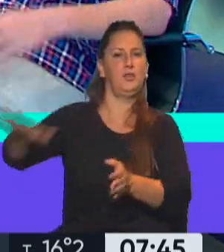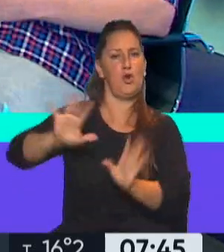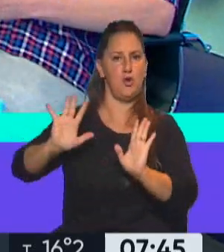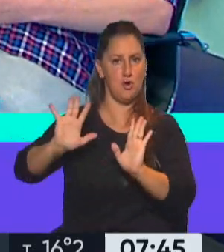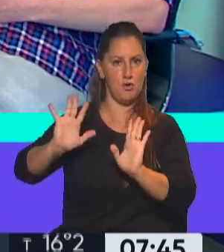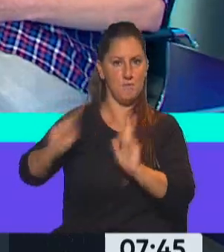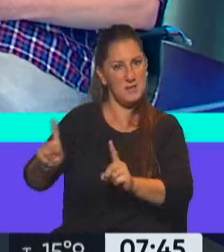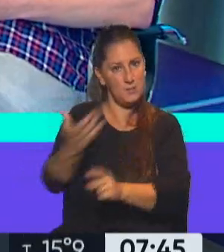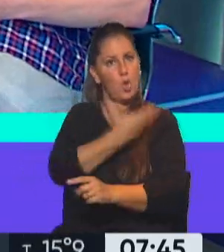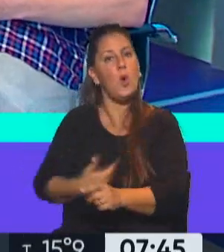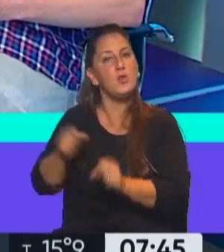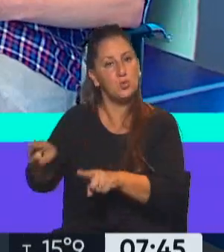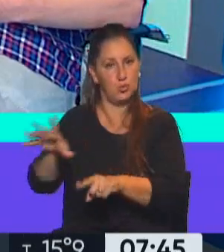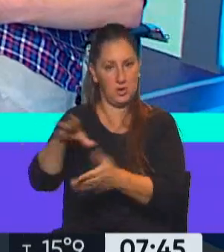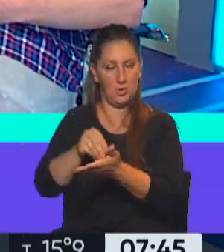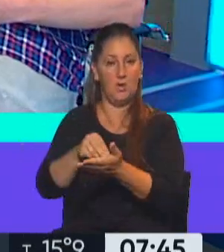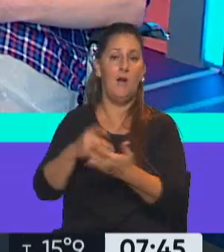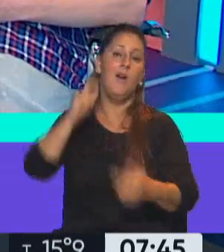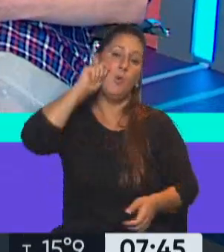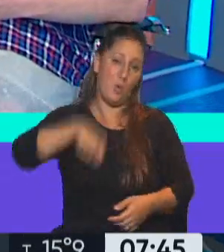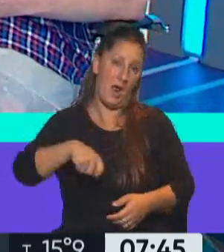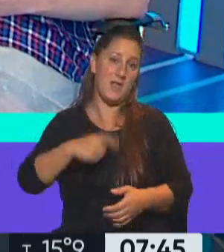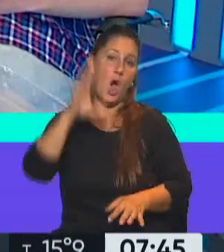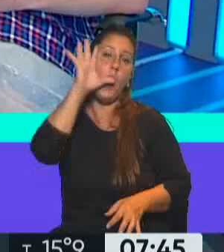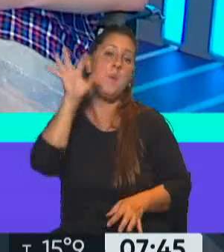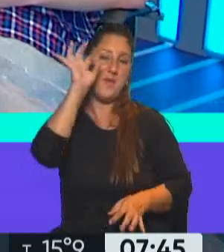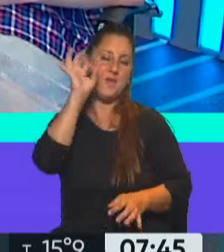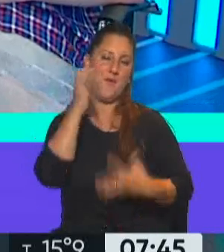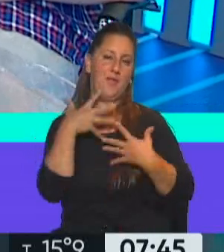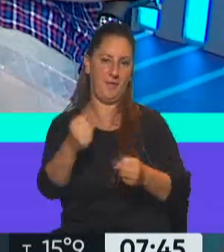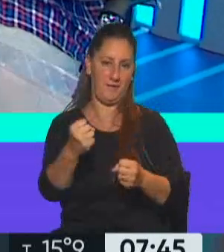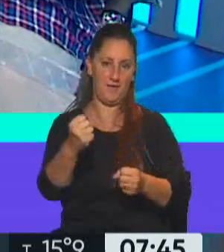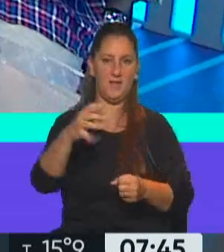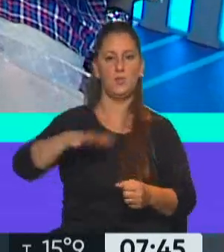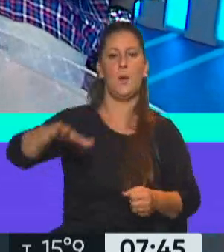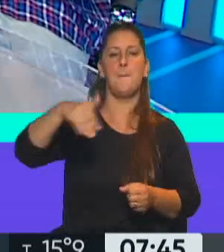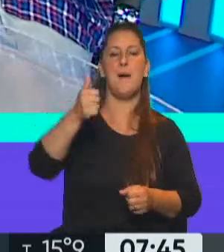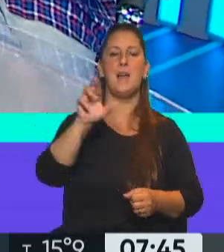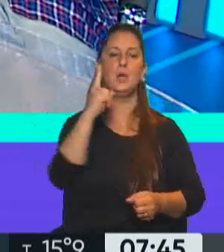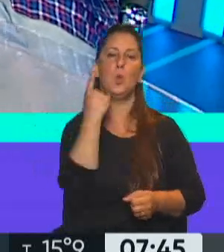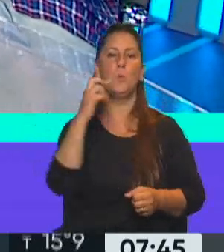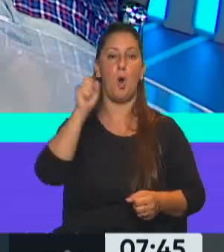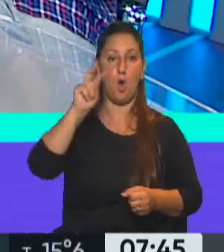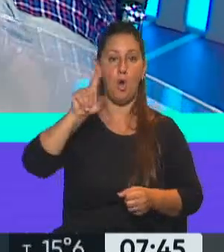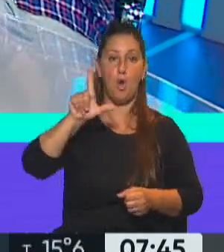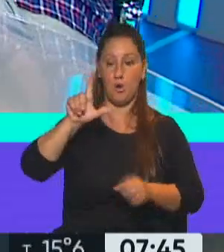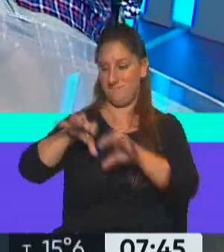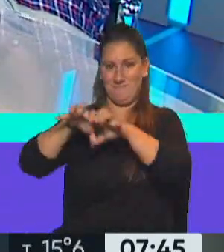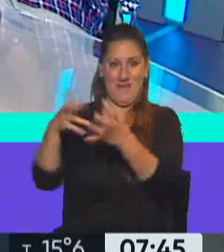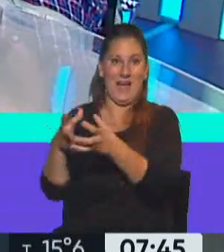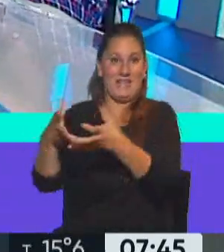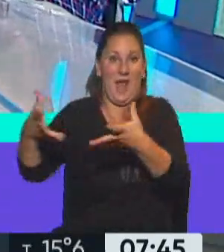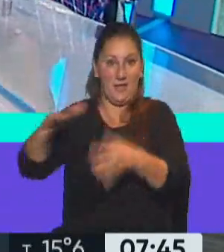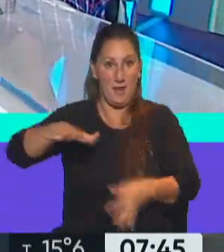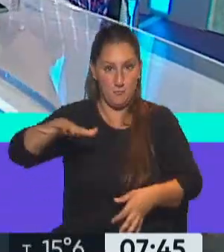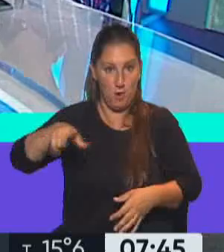reclaman. Y obviamente Ucrania va a defender sus posiciones, especialmente en la ciudad de Mariupol, la ciudad más grande del Donbass, bajo control ucraniano.